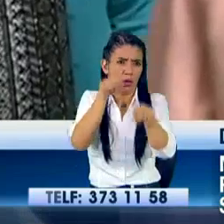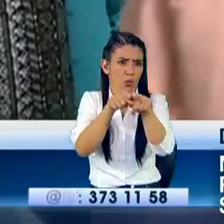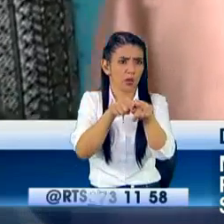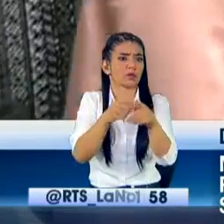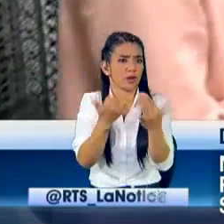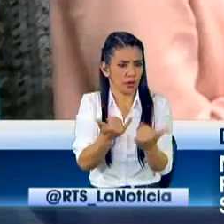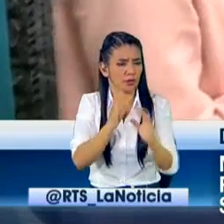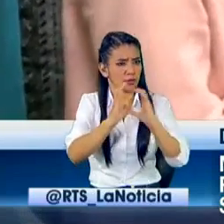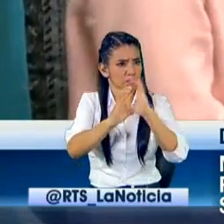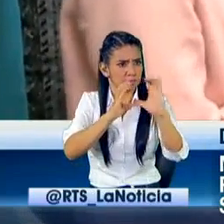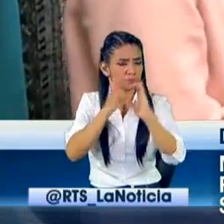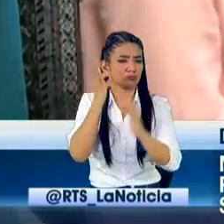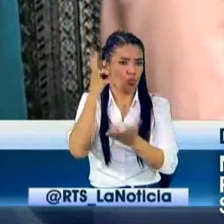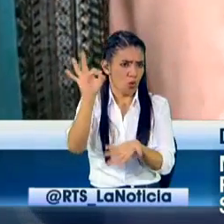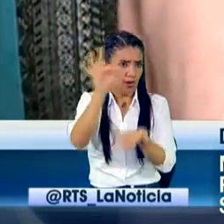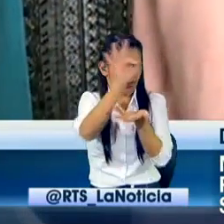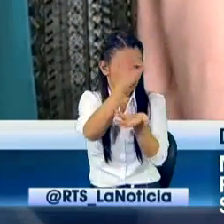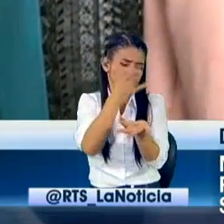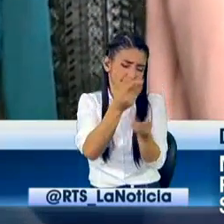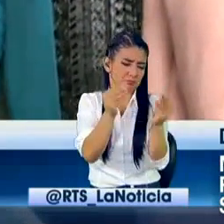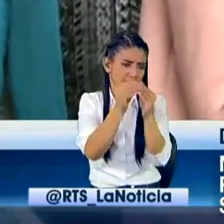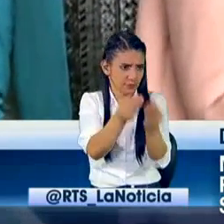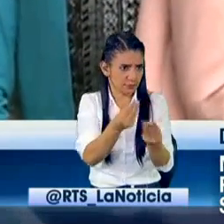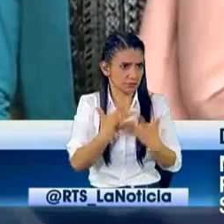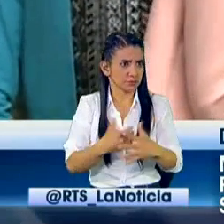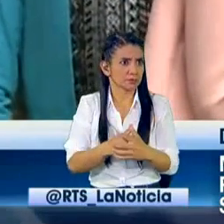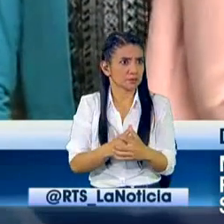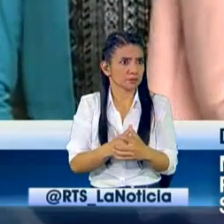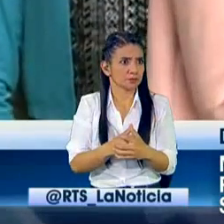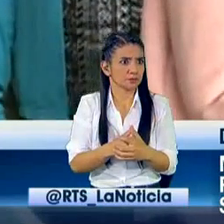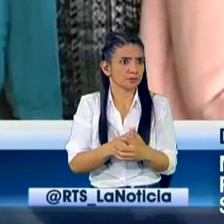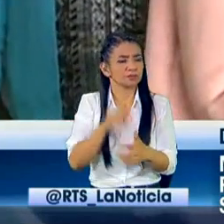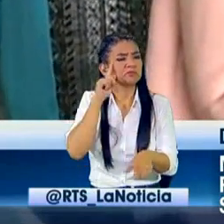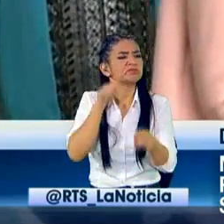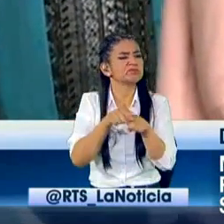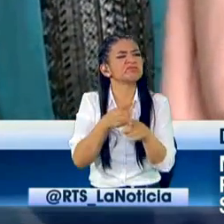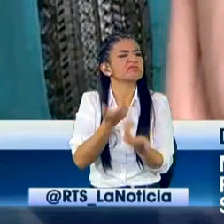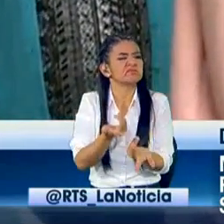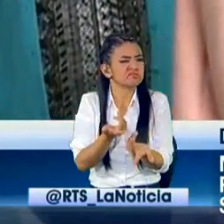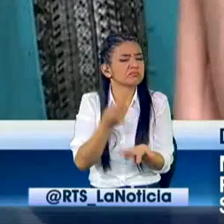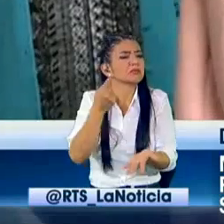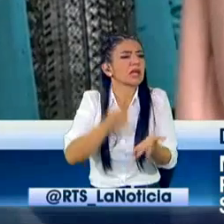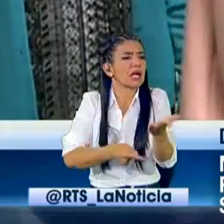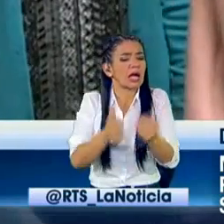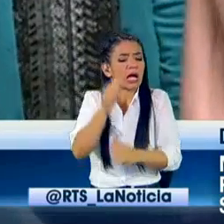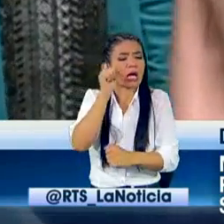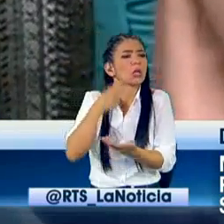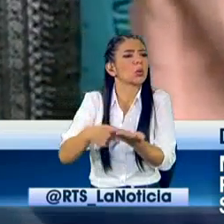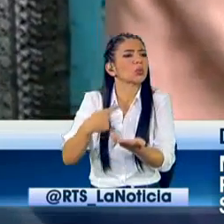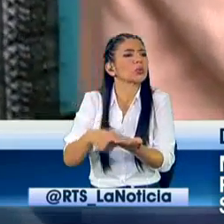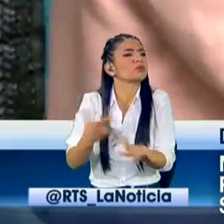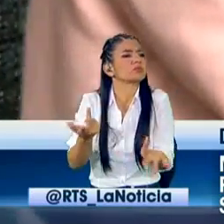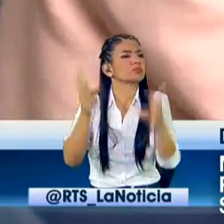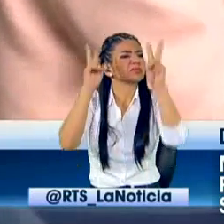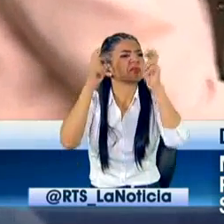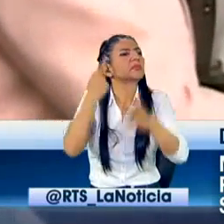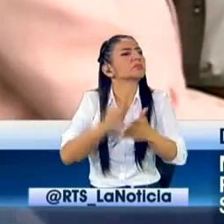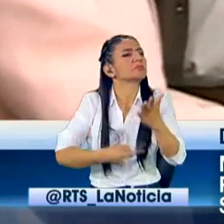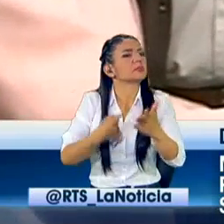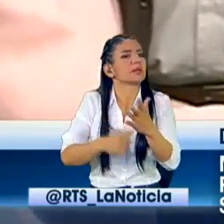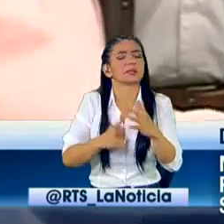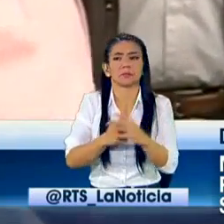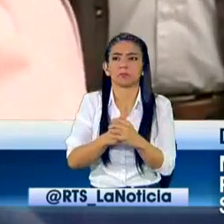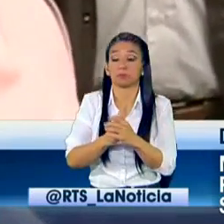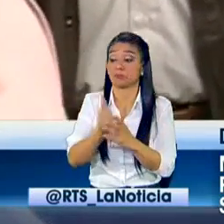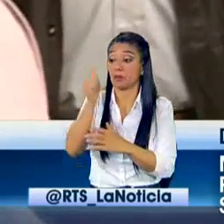más importante. Nosotros tenemos que ser agentes activos y proactivos para que se llegue a una solución, conjunto con la alcaldía, conjunto con